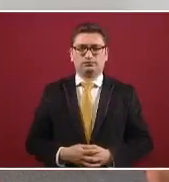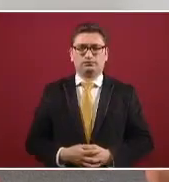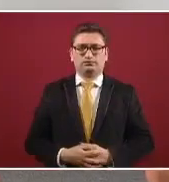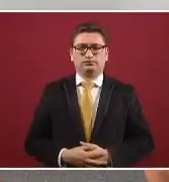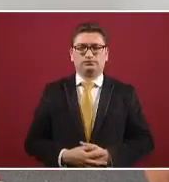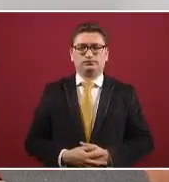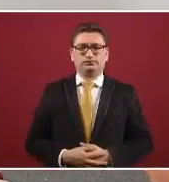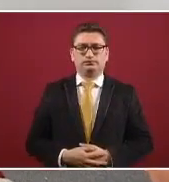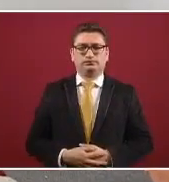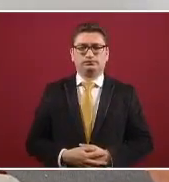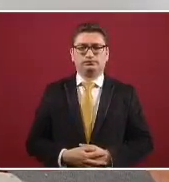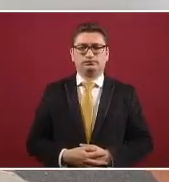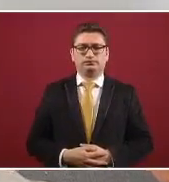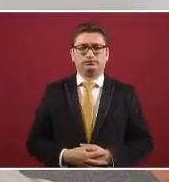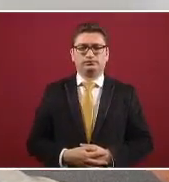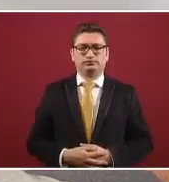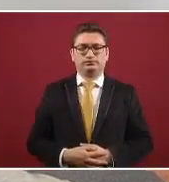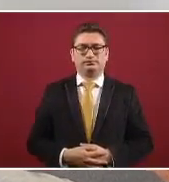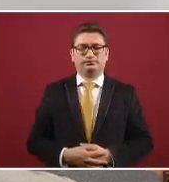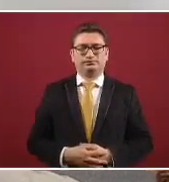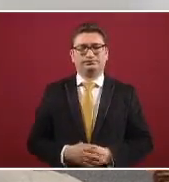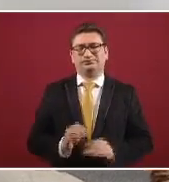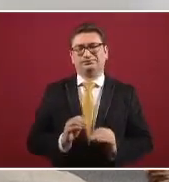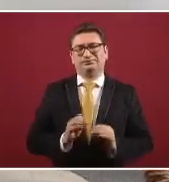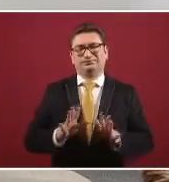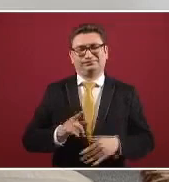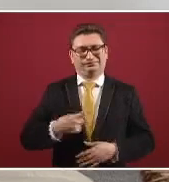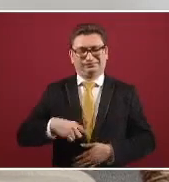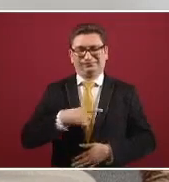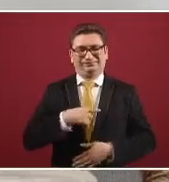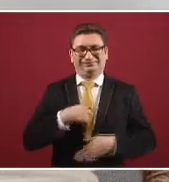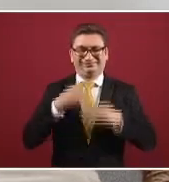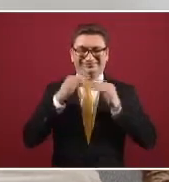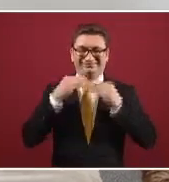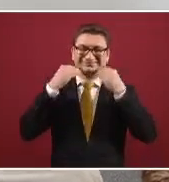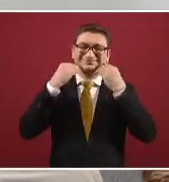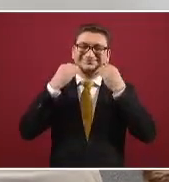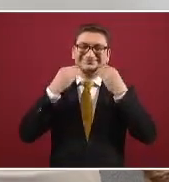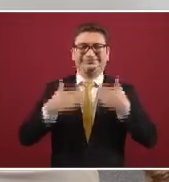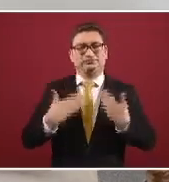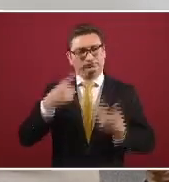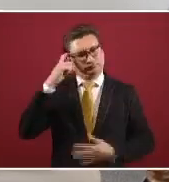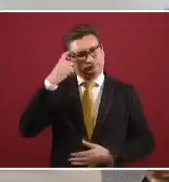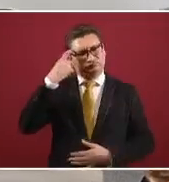y hasta con buen humor, porque no hay que enojarse.